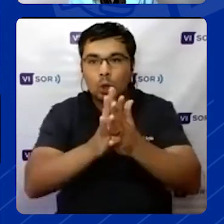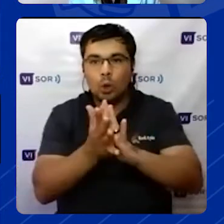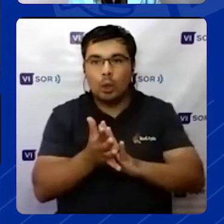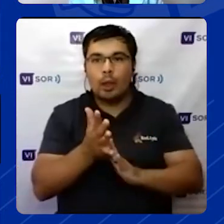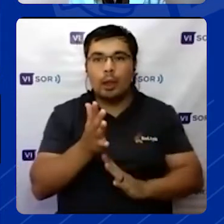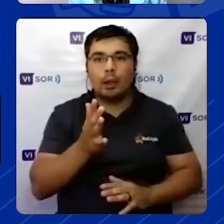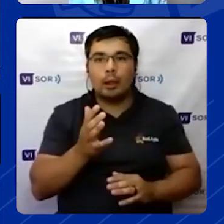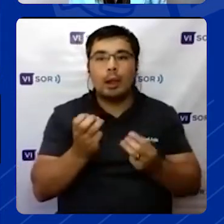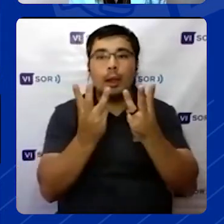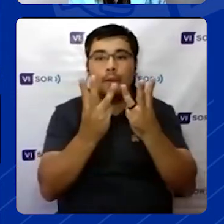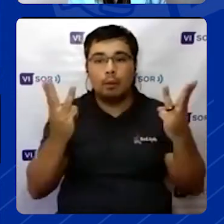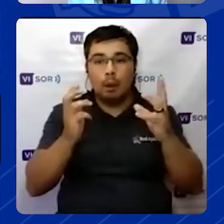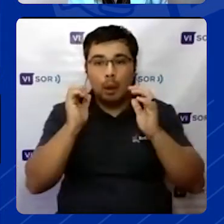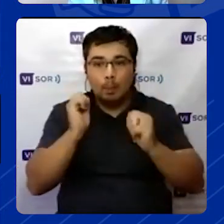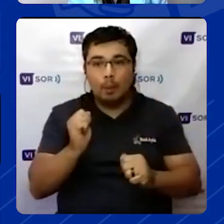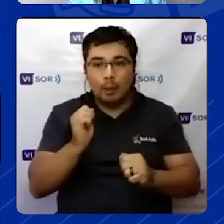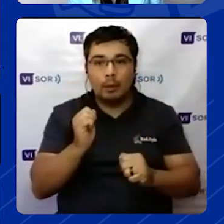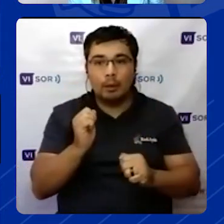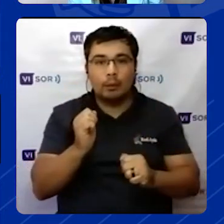CEDETI,